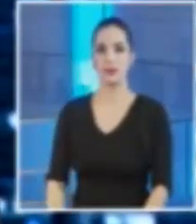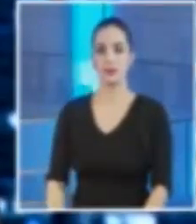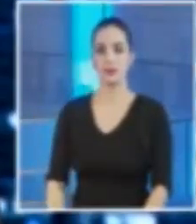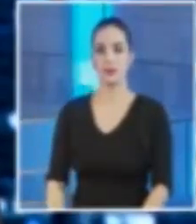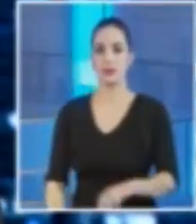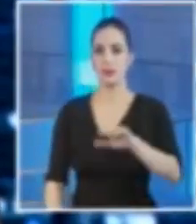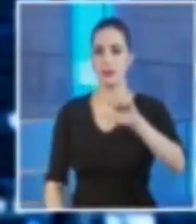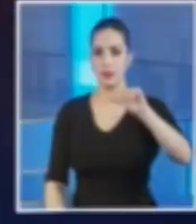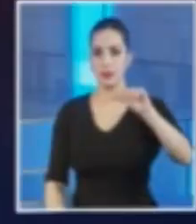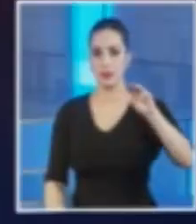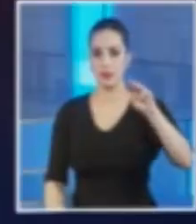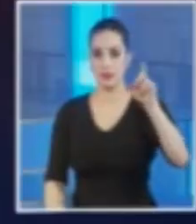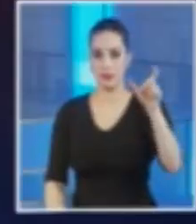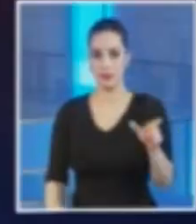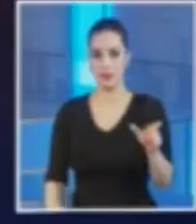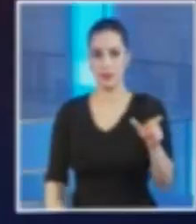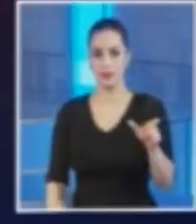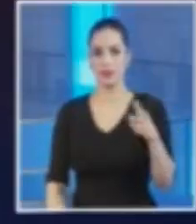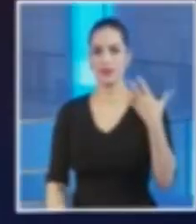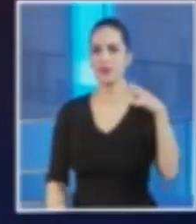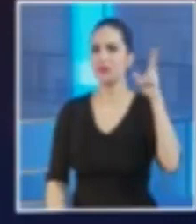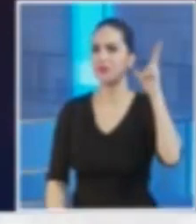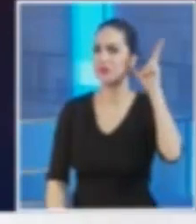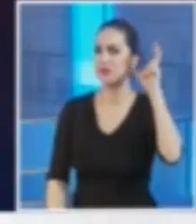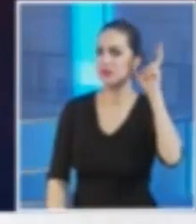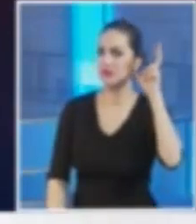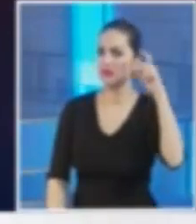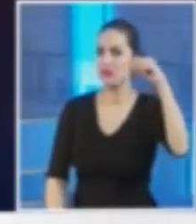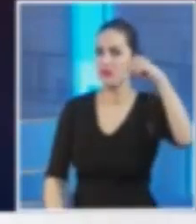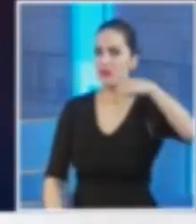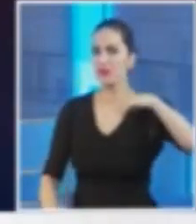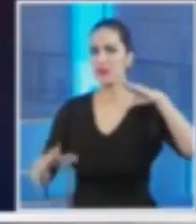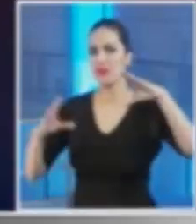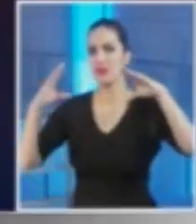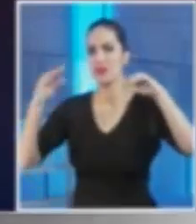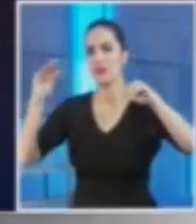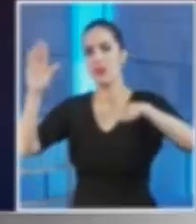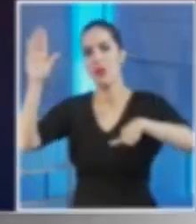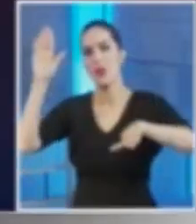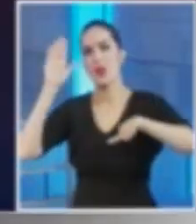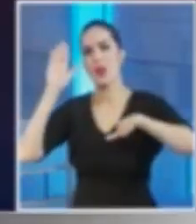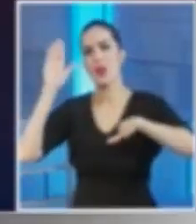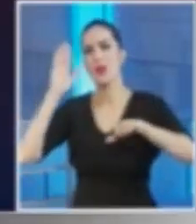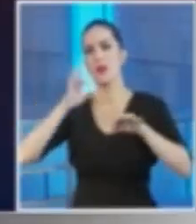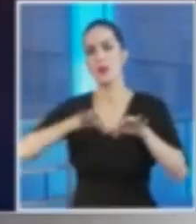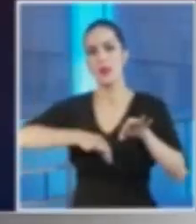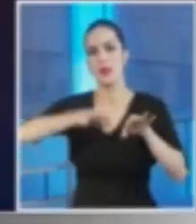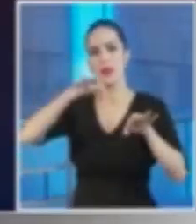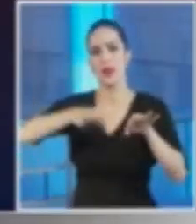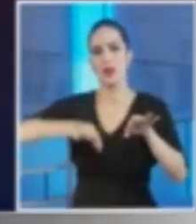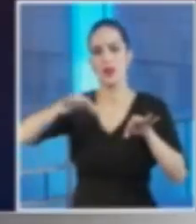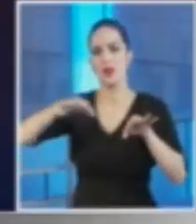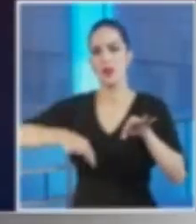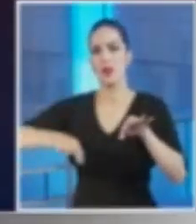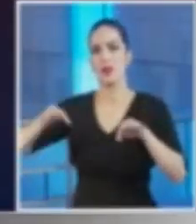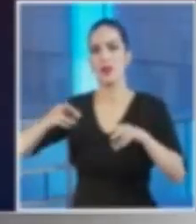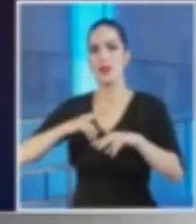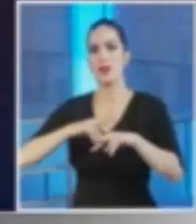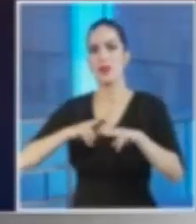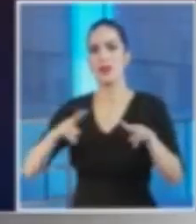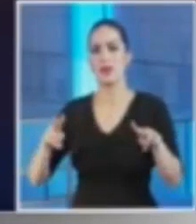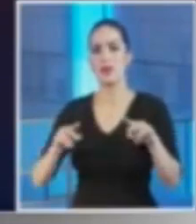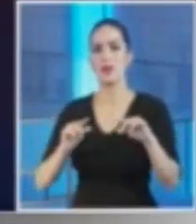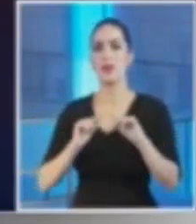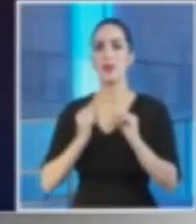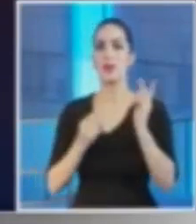Señora Ana Matilde Gómez. Hemos escuchado a lo largo de esta noche las promesas de los candidatos de los distintos partidos que nos han